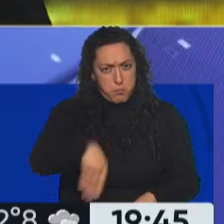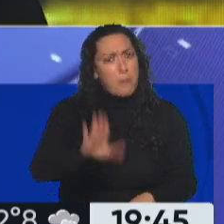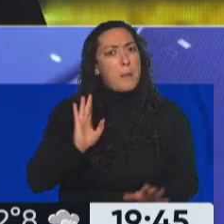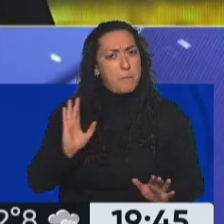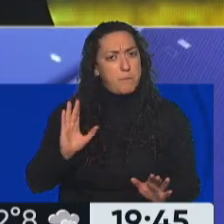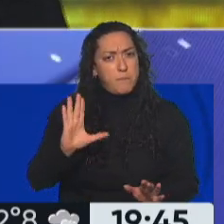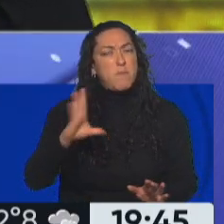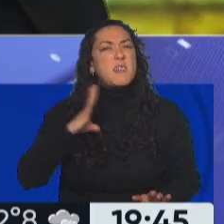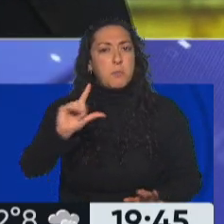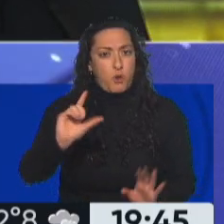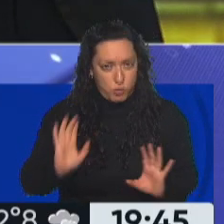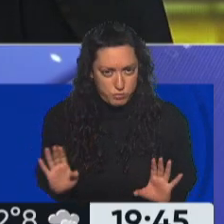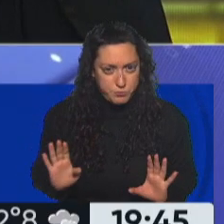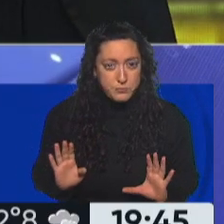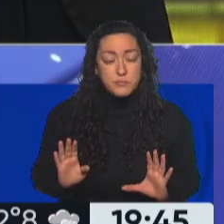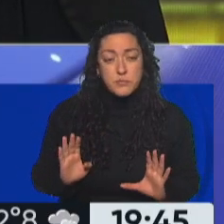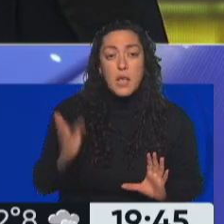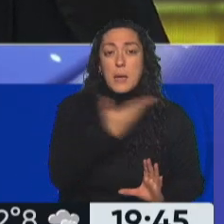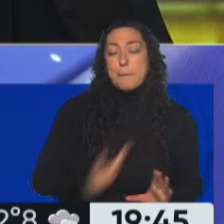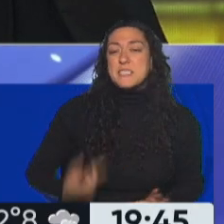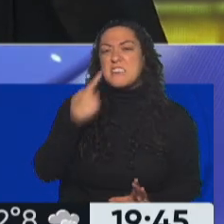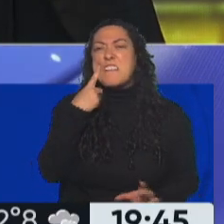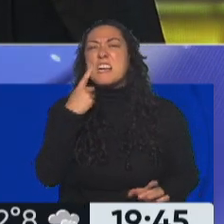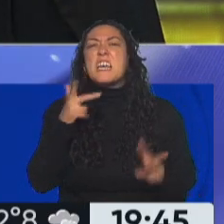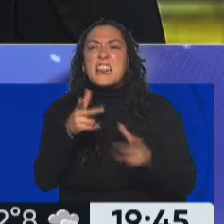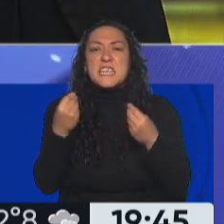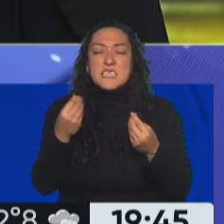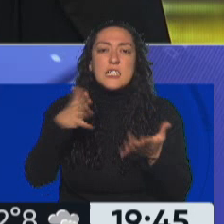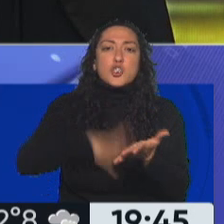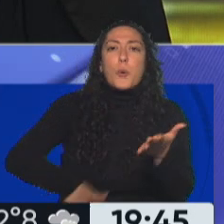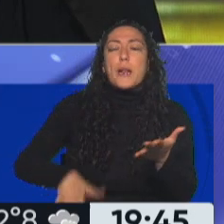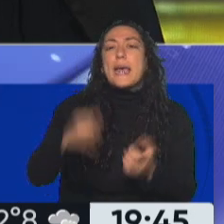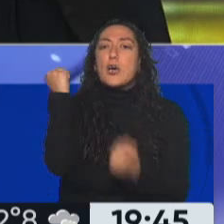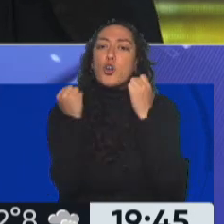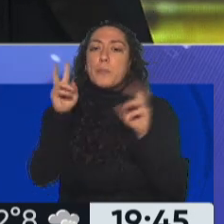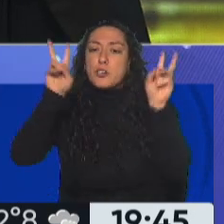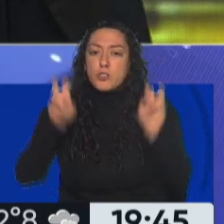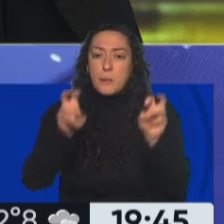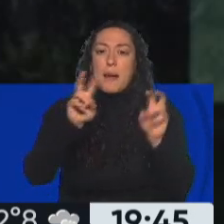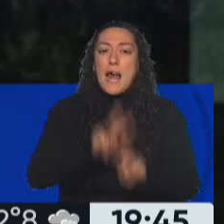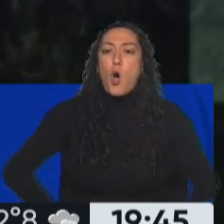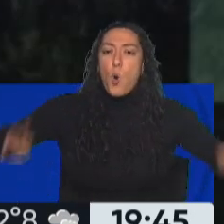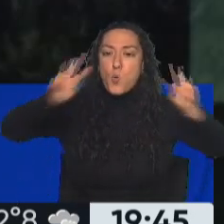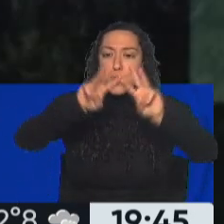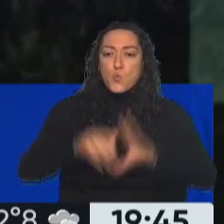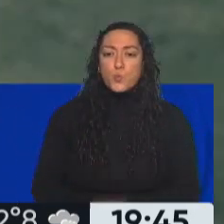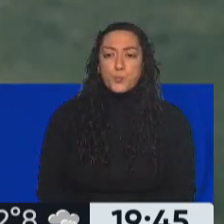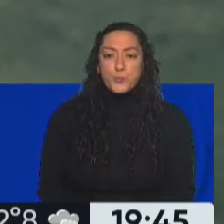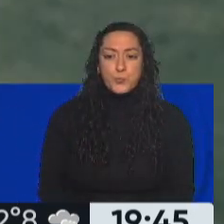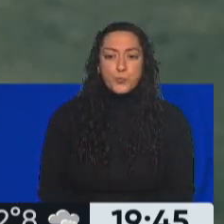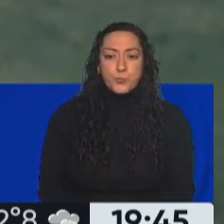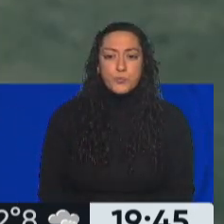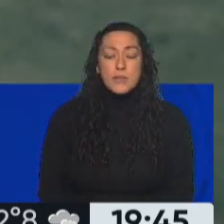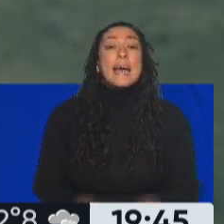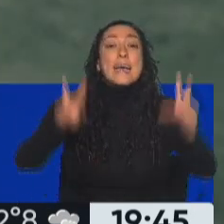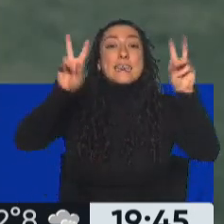llegar. Pero vamos a ver si querés lo que dijo el presidente Javier Milei en materia económica en la ONU. Muy bien, lo vemos. En el plano